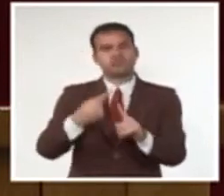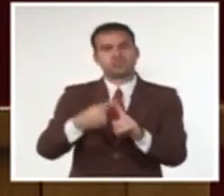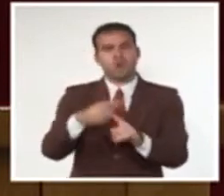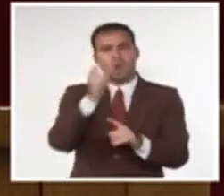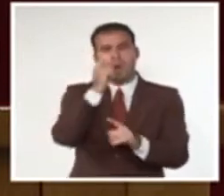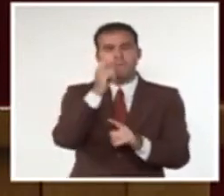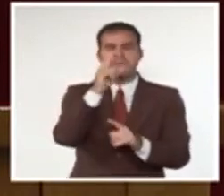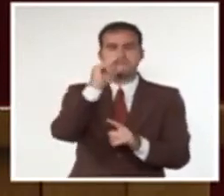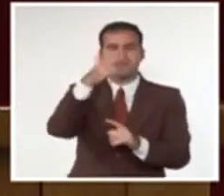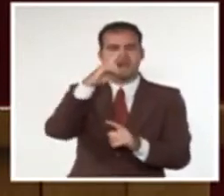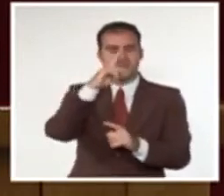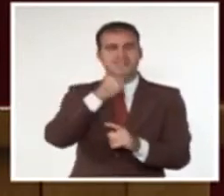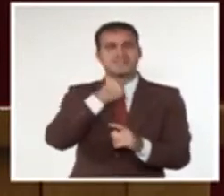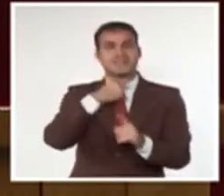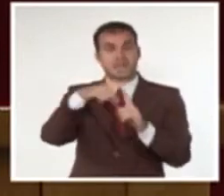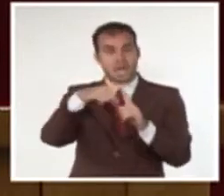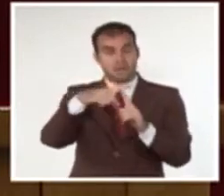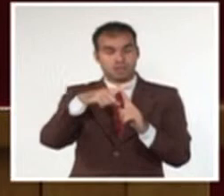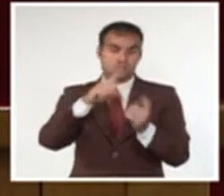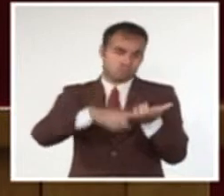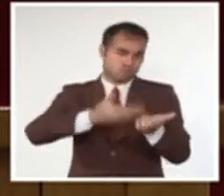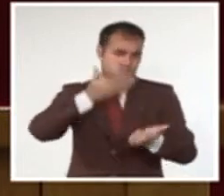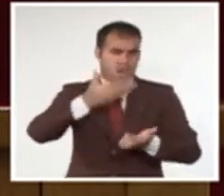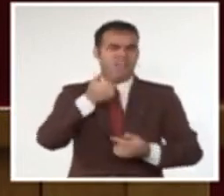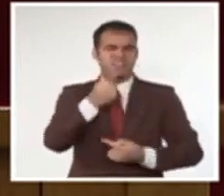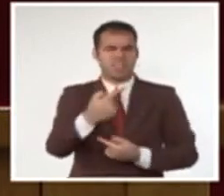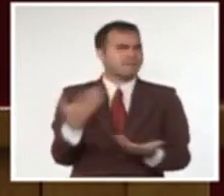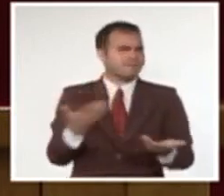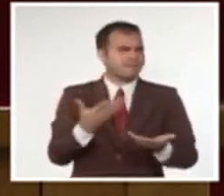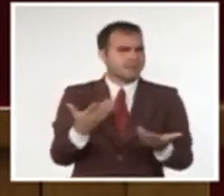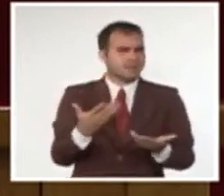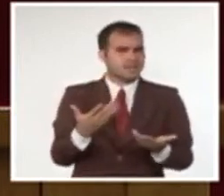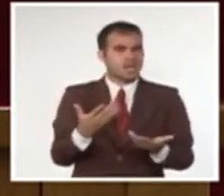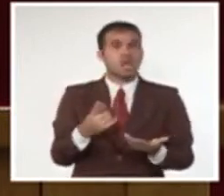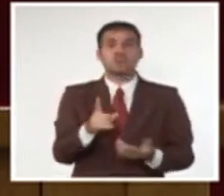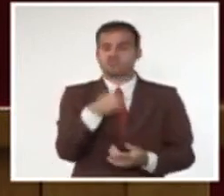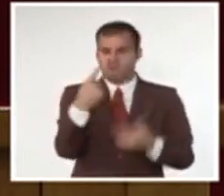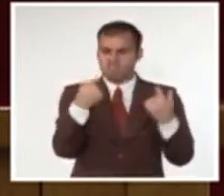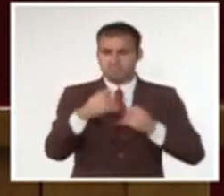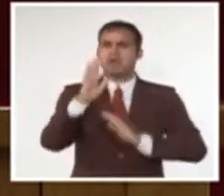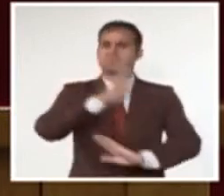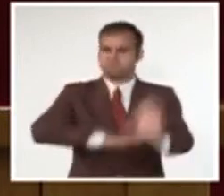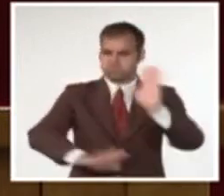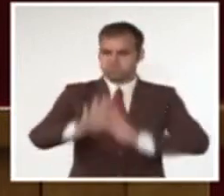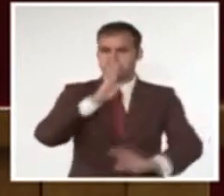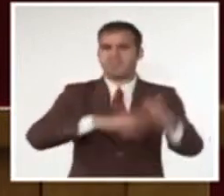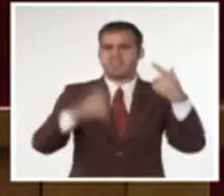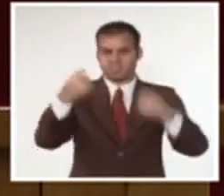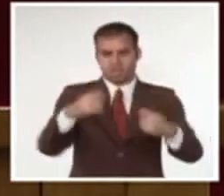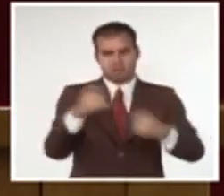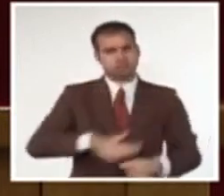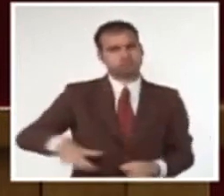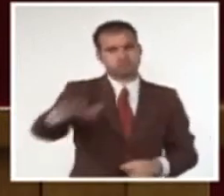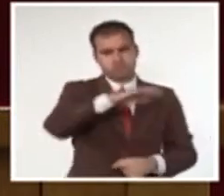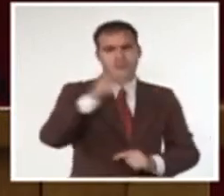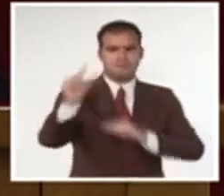con palabras de poeta, ha definido como un canto por los derechos humanos de todas y todos.